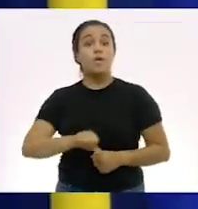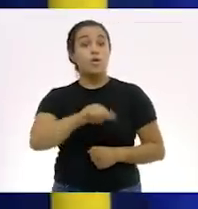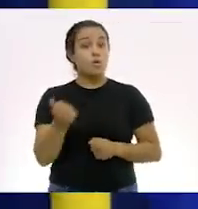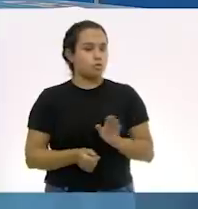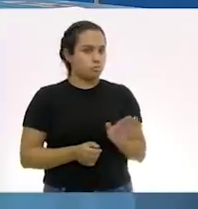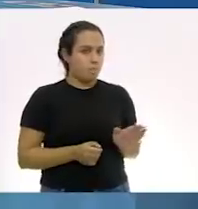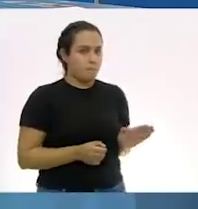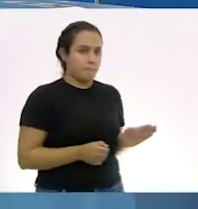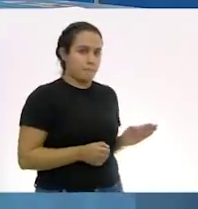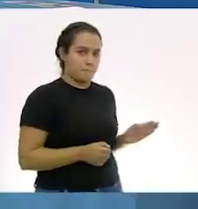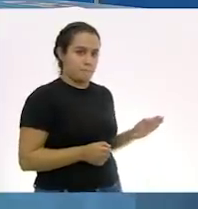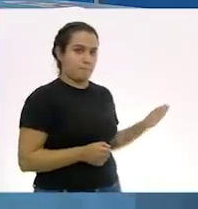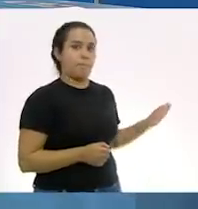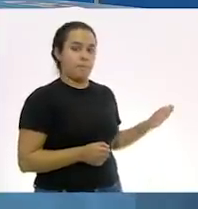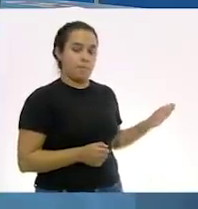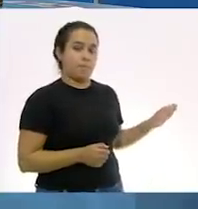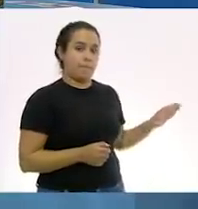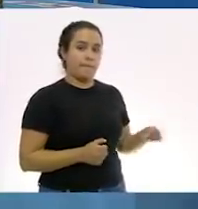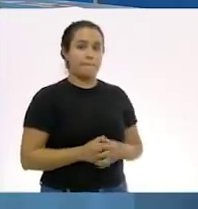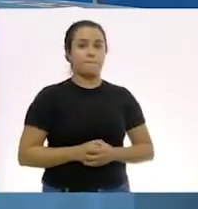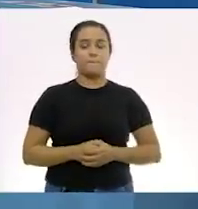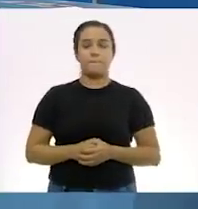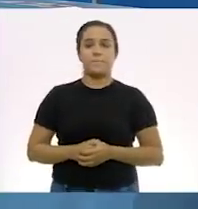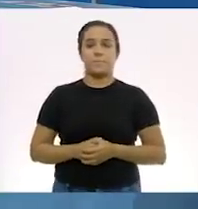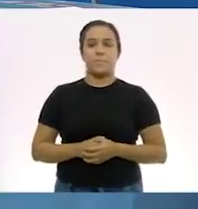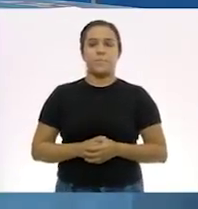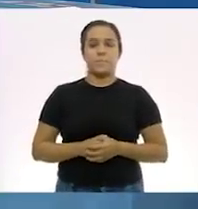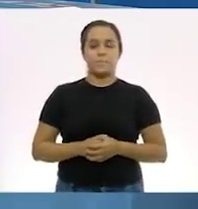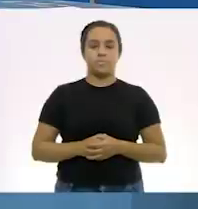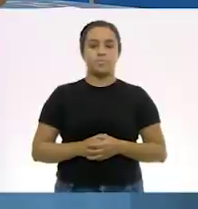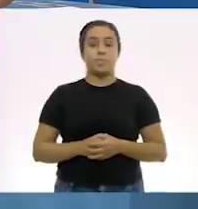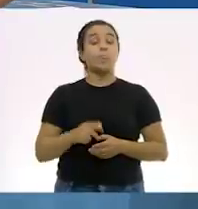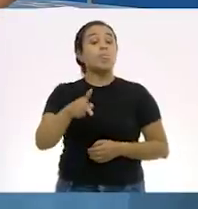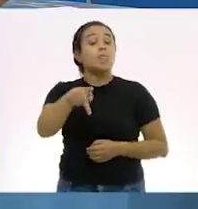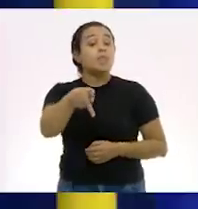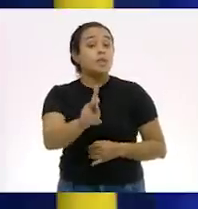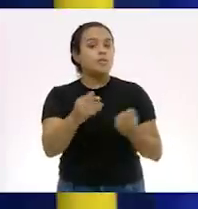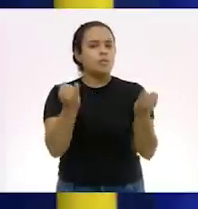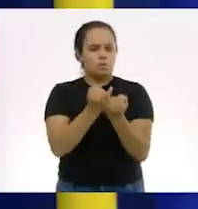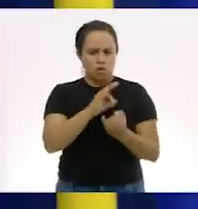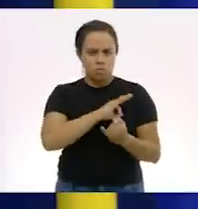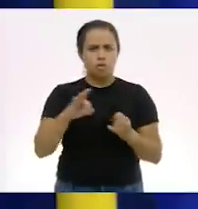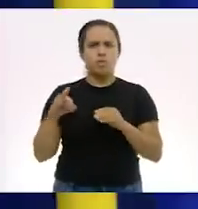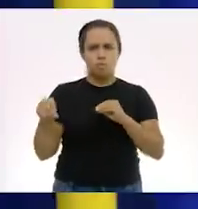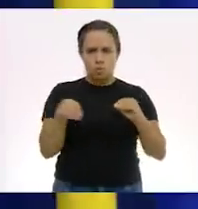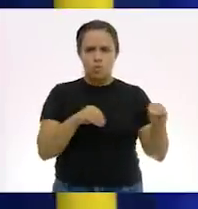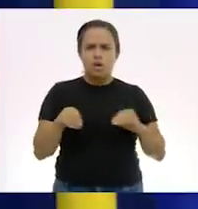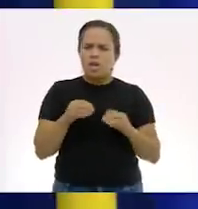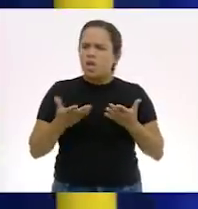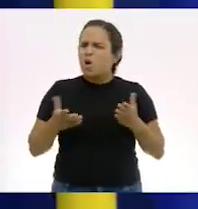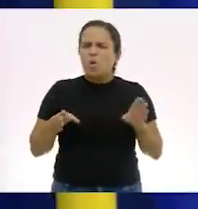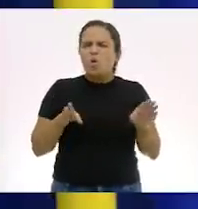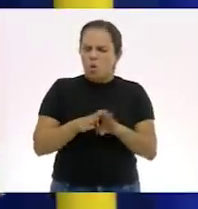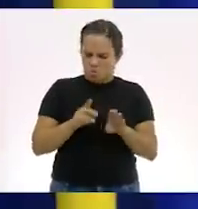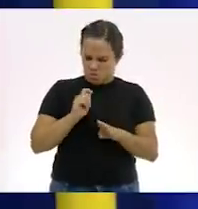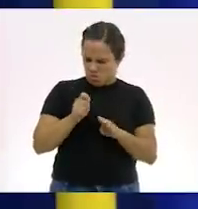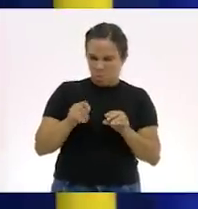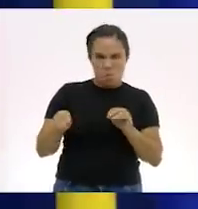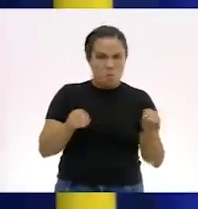Izquierda. Izquierda. Pero también tenemos diagonales. Tenemos otra dirección que es la